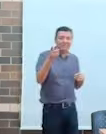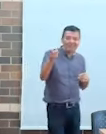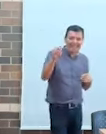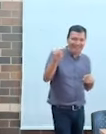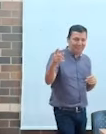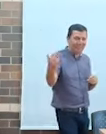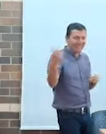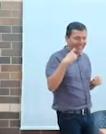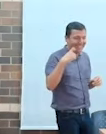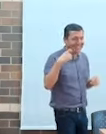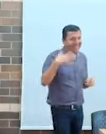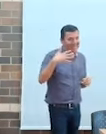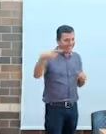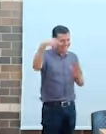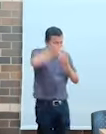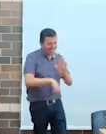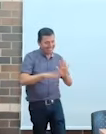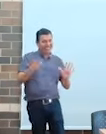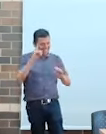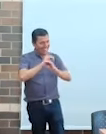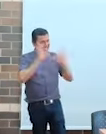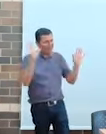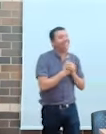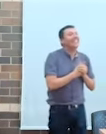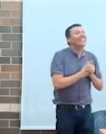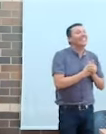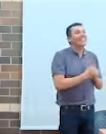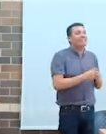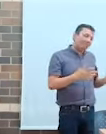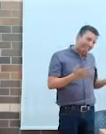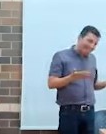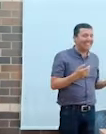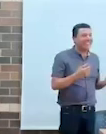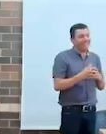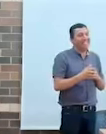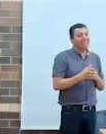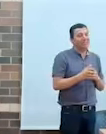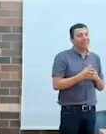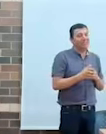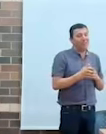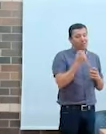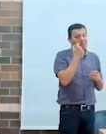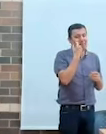Gracias por la pregunta que hiciste, de ¿verdad? Es bastante profunda, pero voy a tratar de ser lo más claro posible.